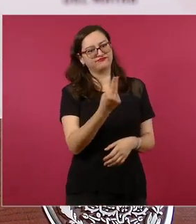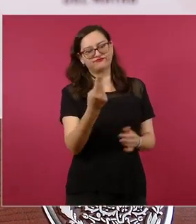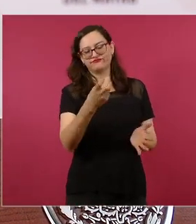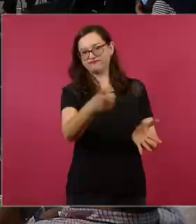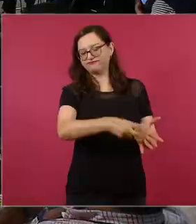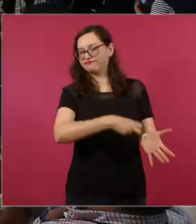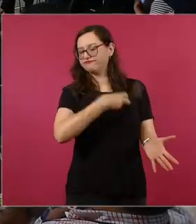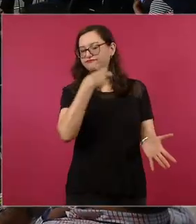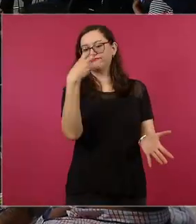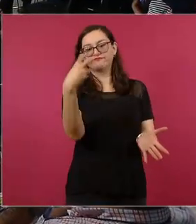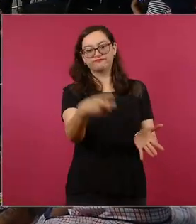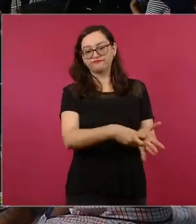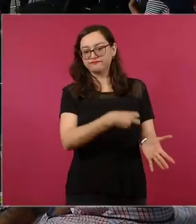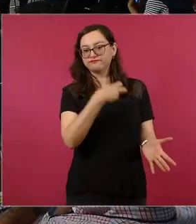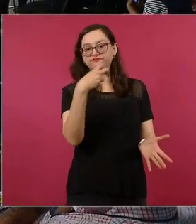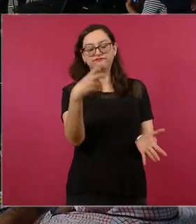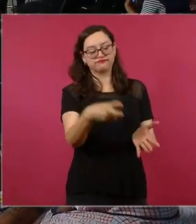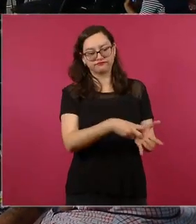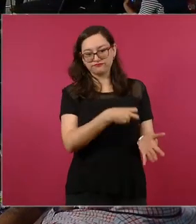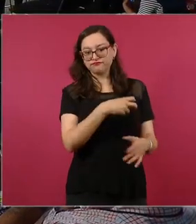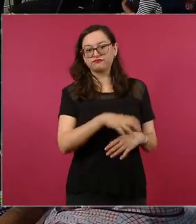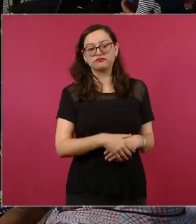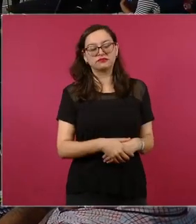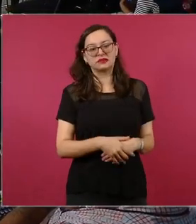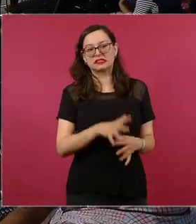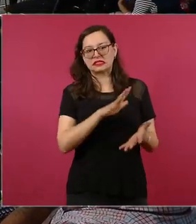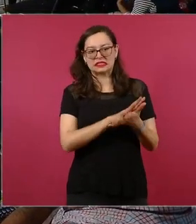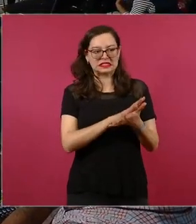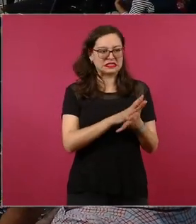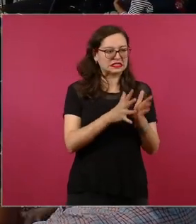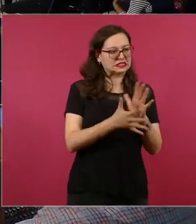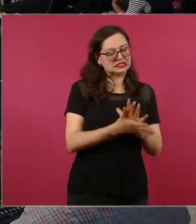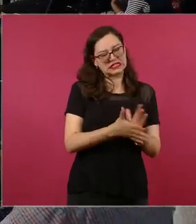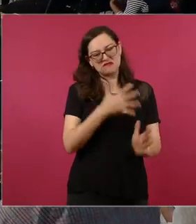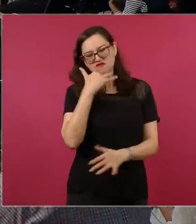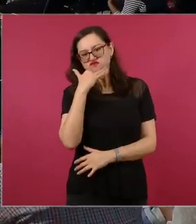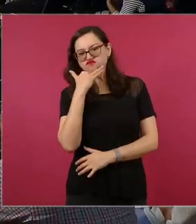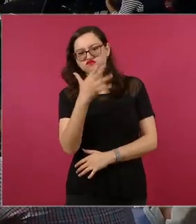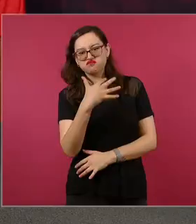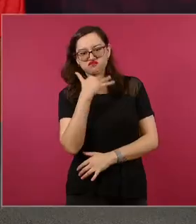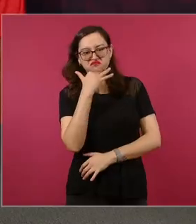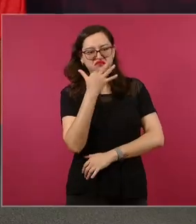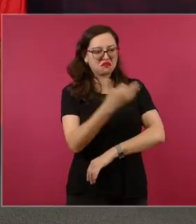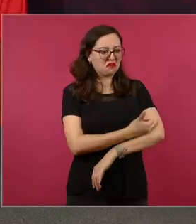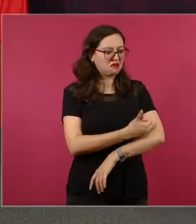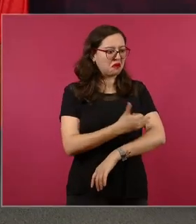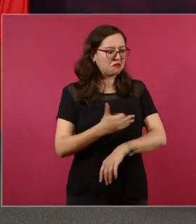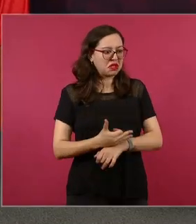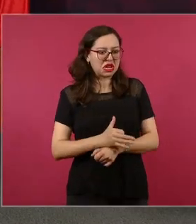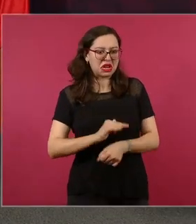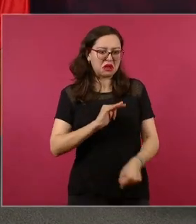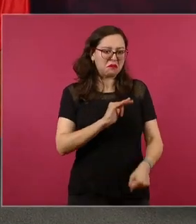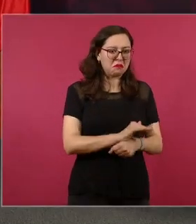porque hay mucho influyentismo, corrupción, nepotismo,